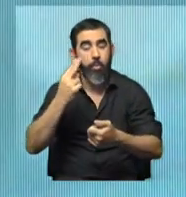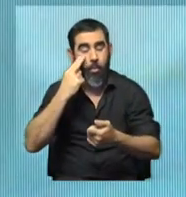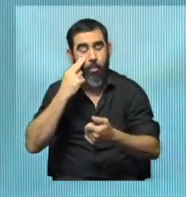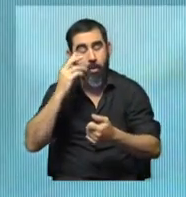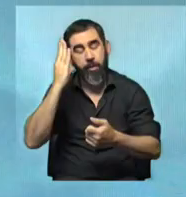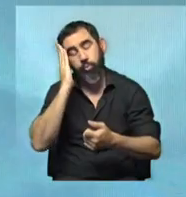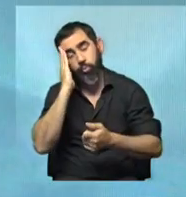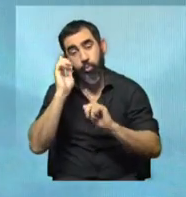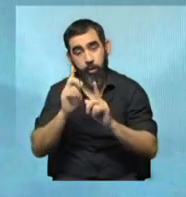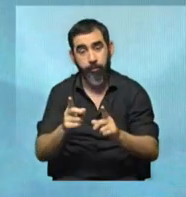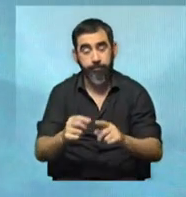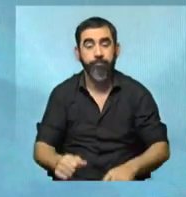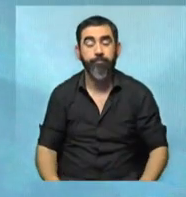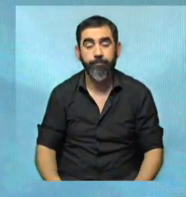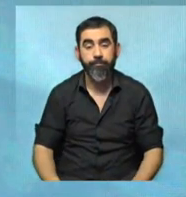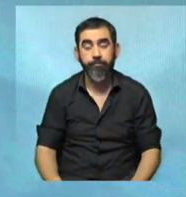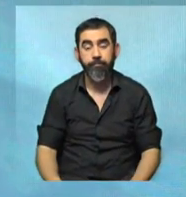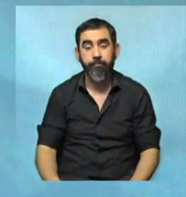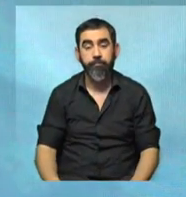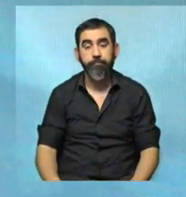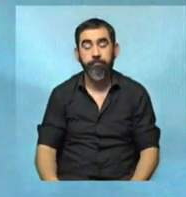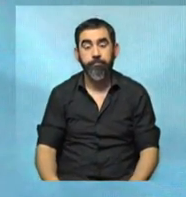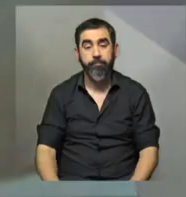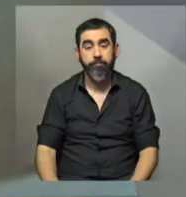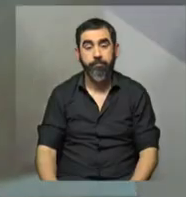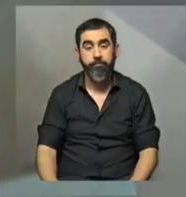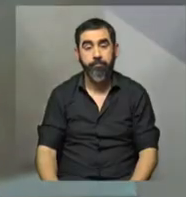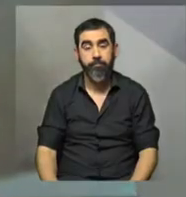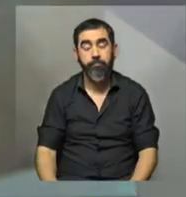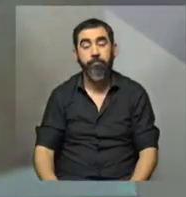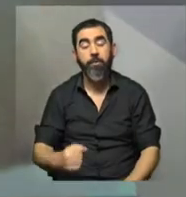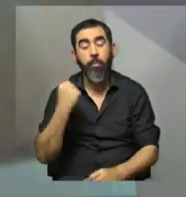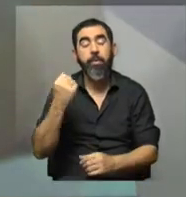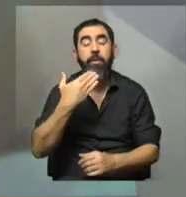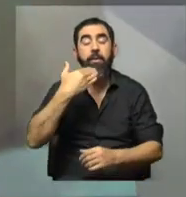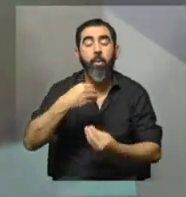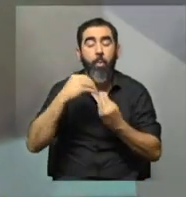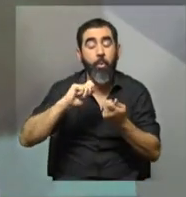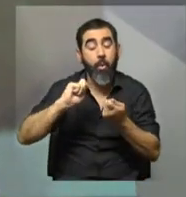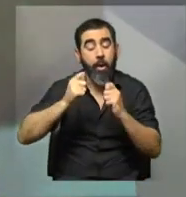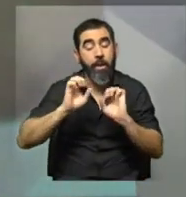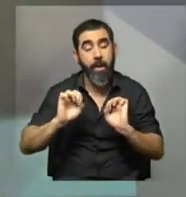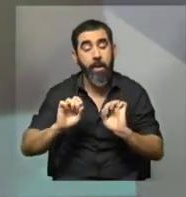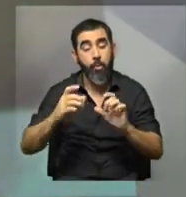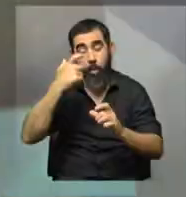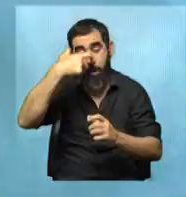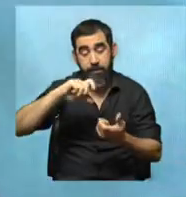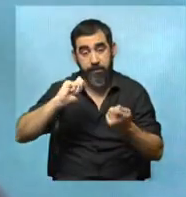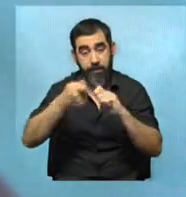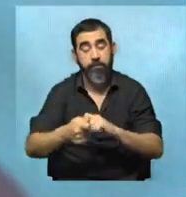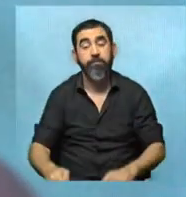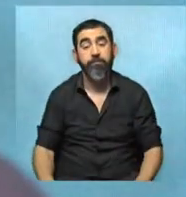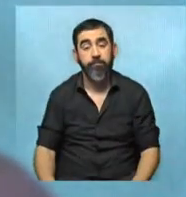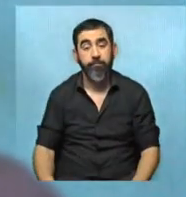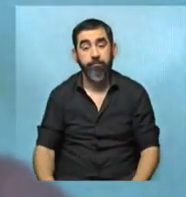Uh-huh. Cada vez más importante es estudiar todo esto para entender cuánto estamos distorsionando nuestra naturaleza, ¿no? Sí, como decía Ana,